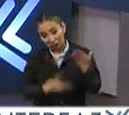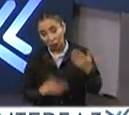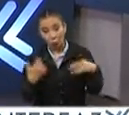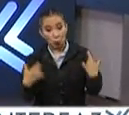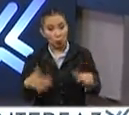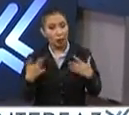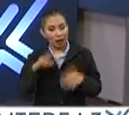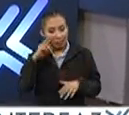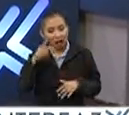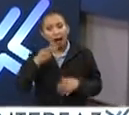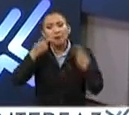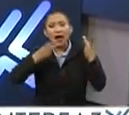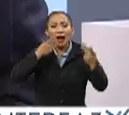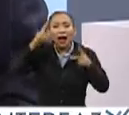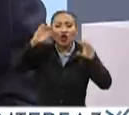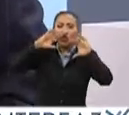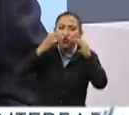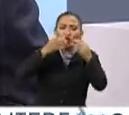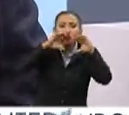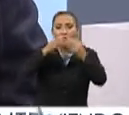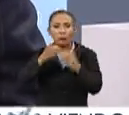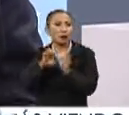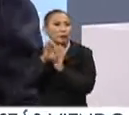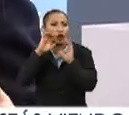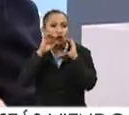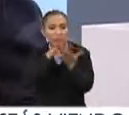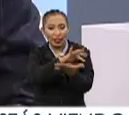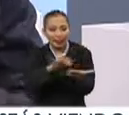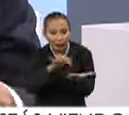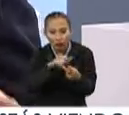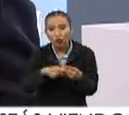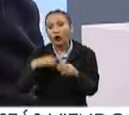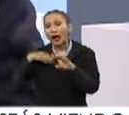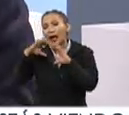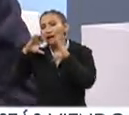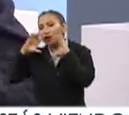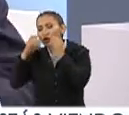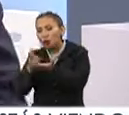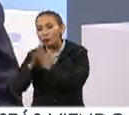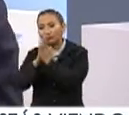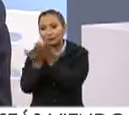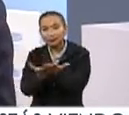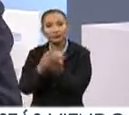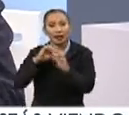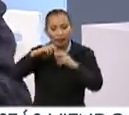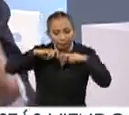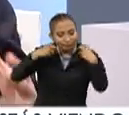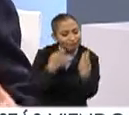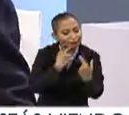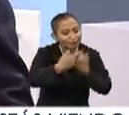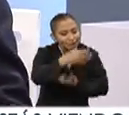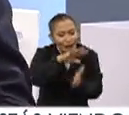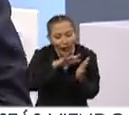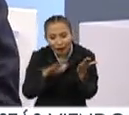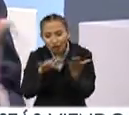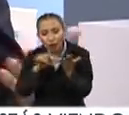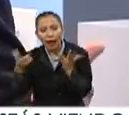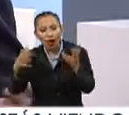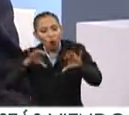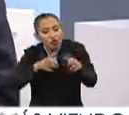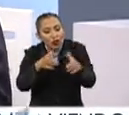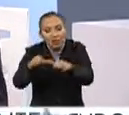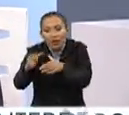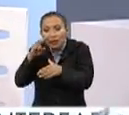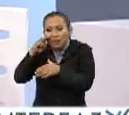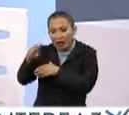que hemos oído hablar mucho de los clubes, de, por ejemplo, de literatura, clubes de lectura, círculos de lectura que se van organizando y generan